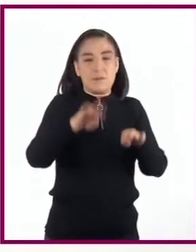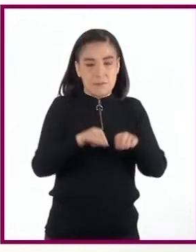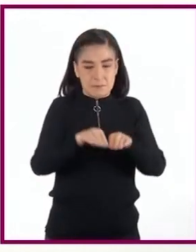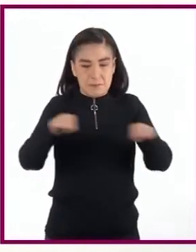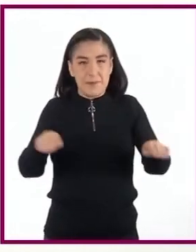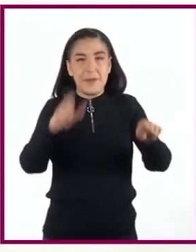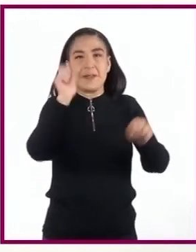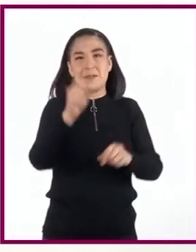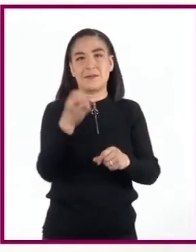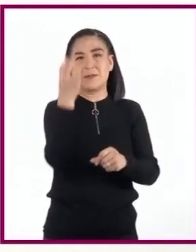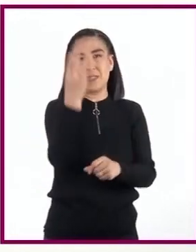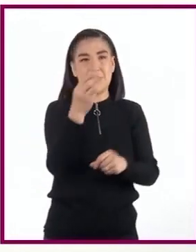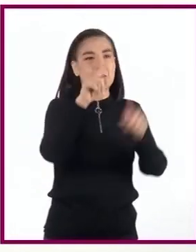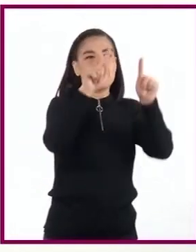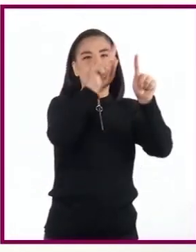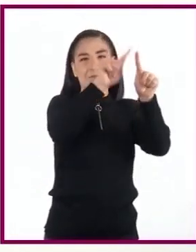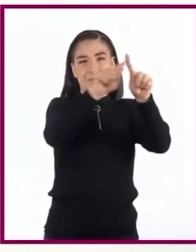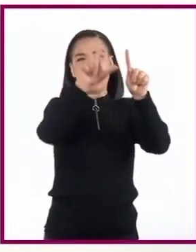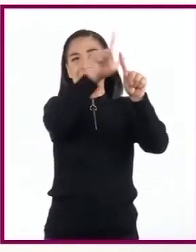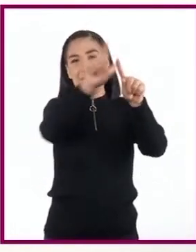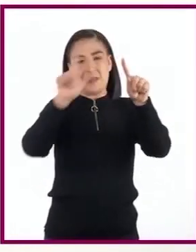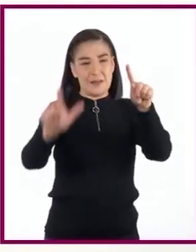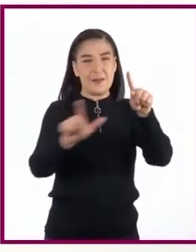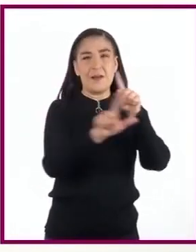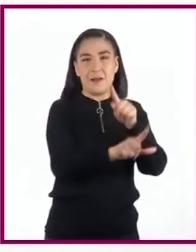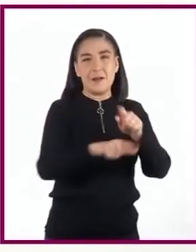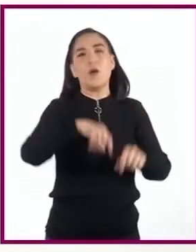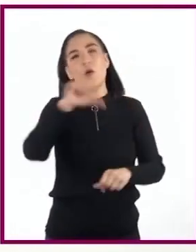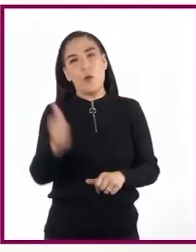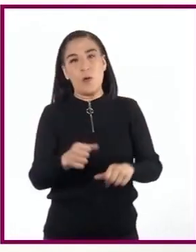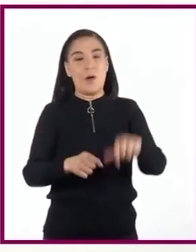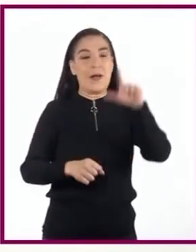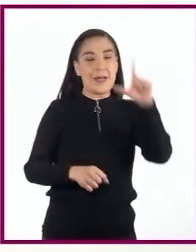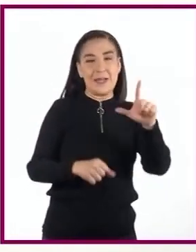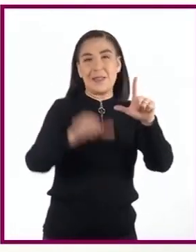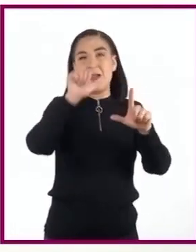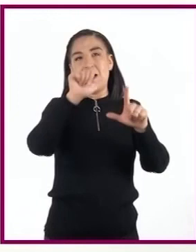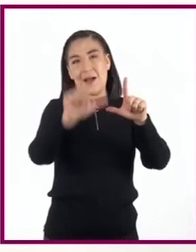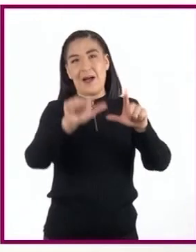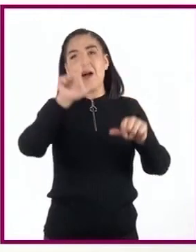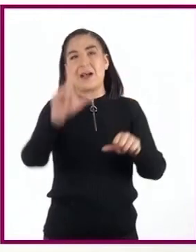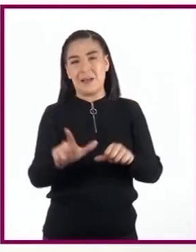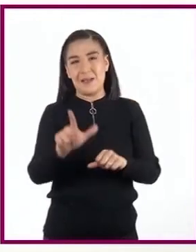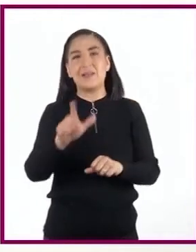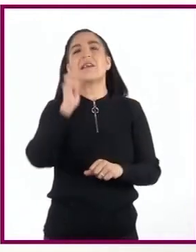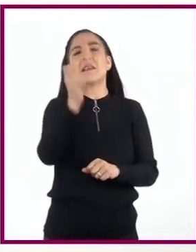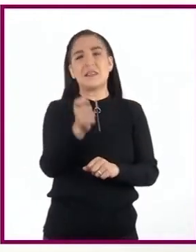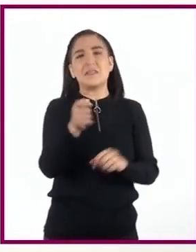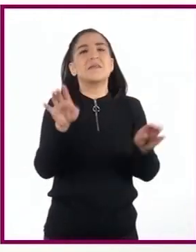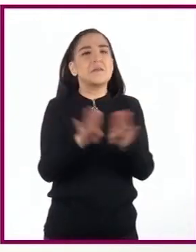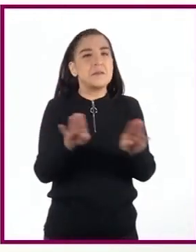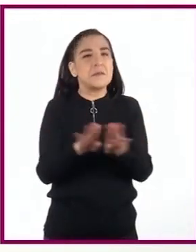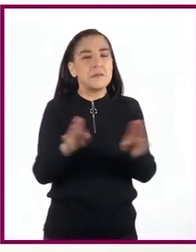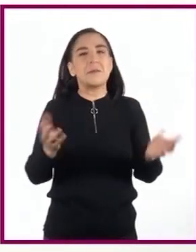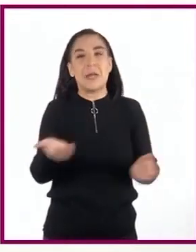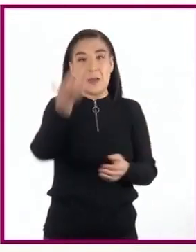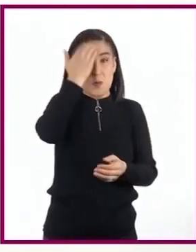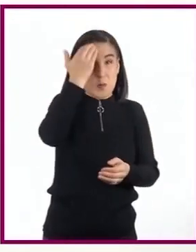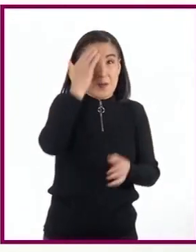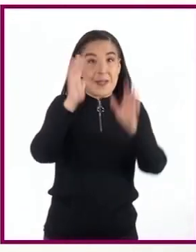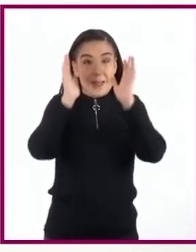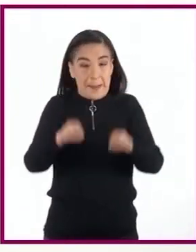los tres lados, y el criterio LAL, que se aplica cuando se conocen